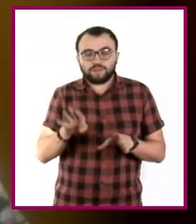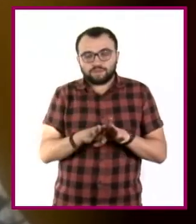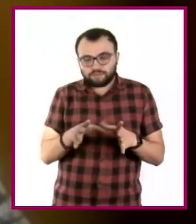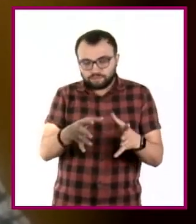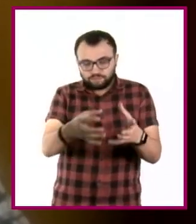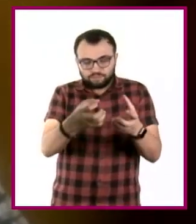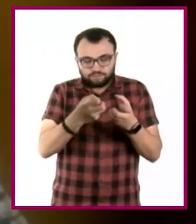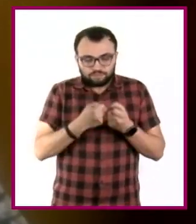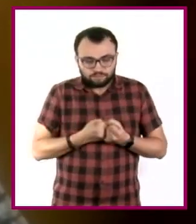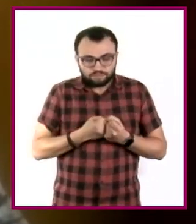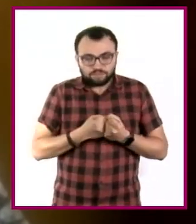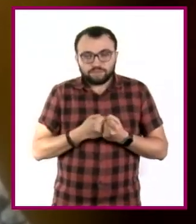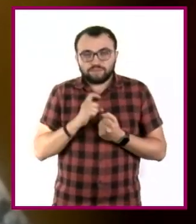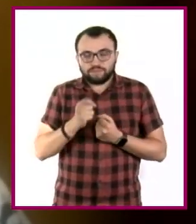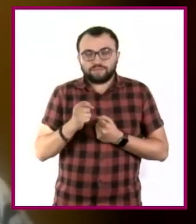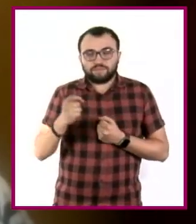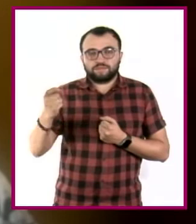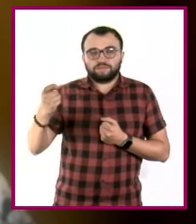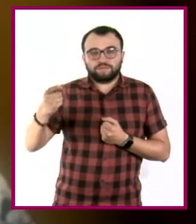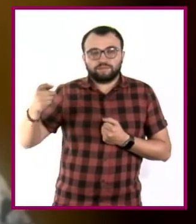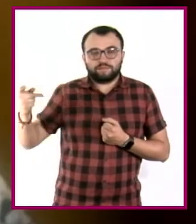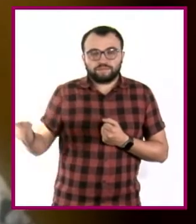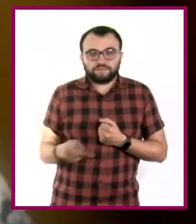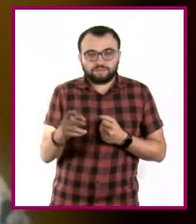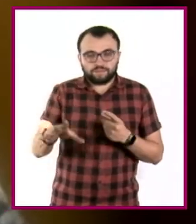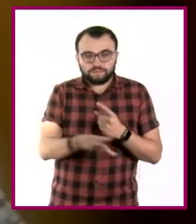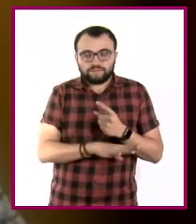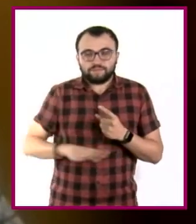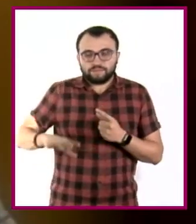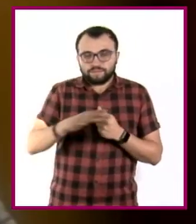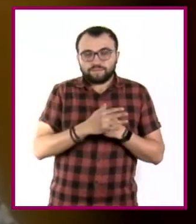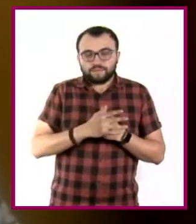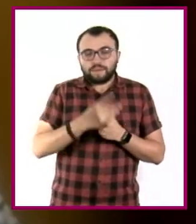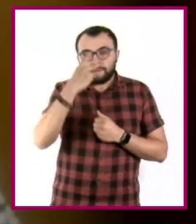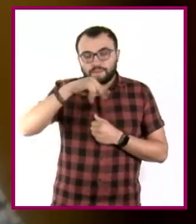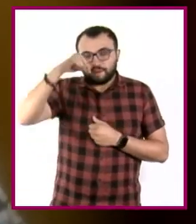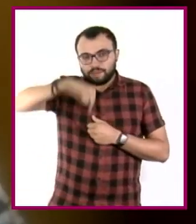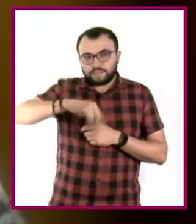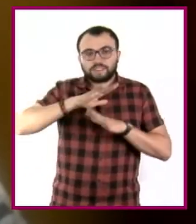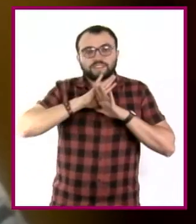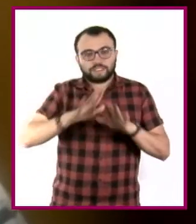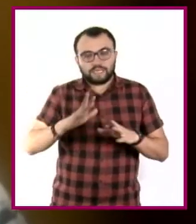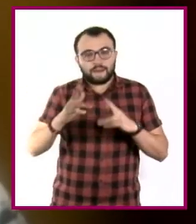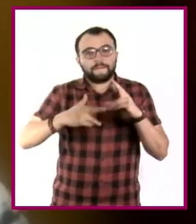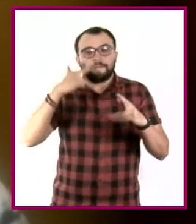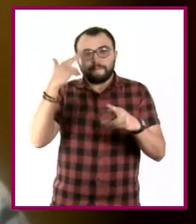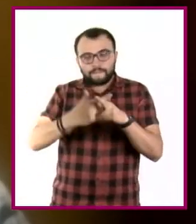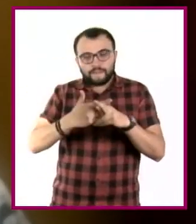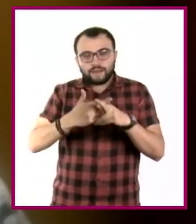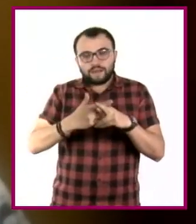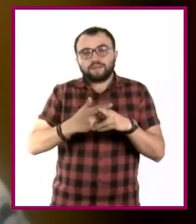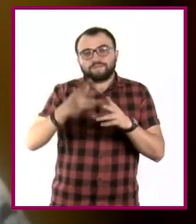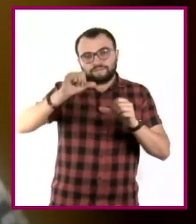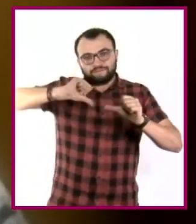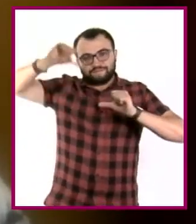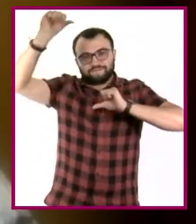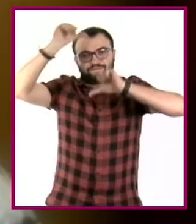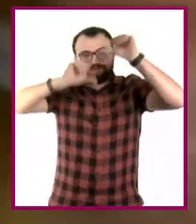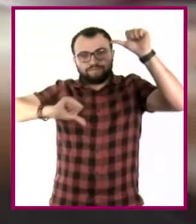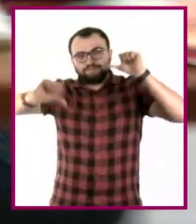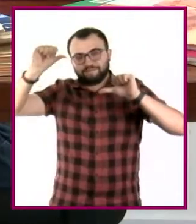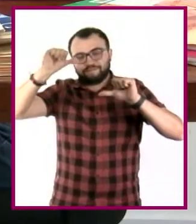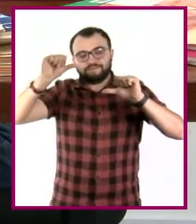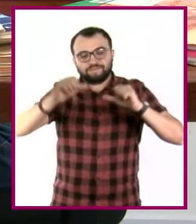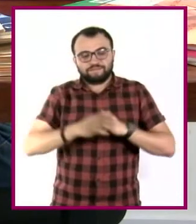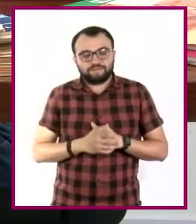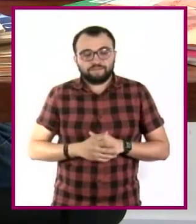una población que, por lo menos en México, va a ser ya mayoritariamente adulta y adulta